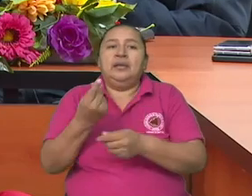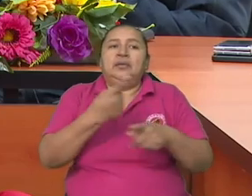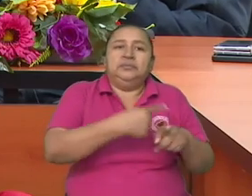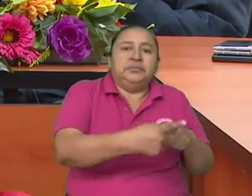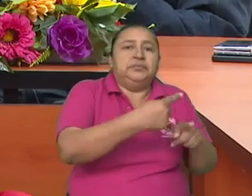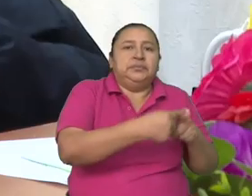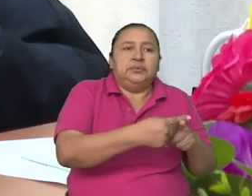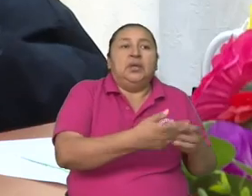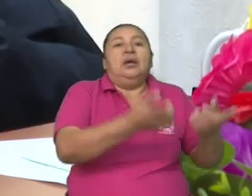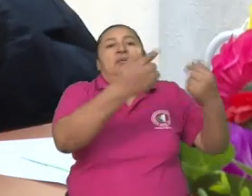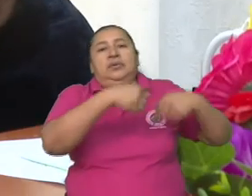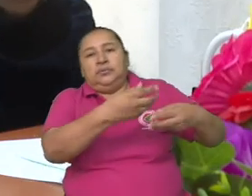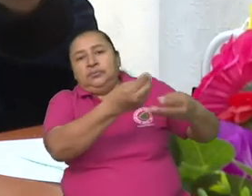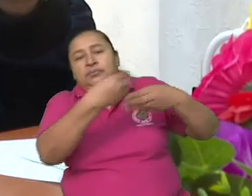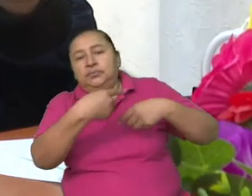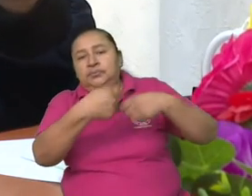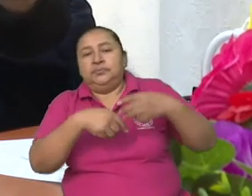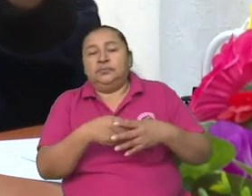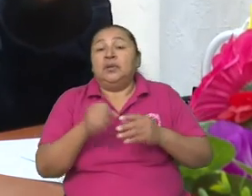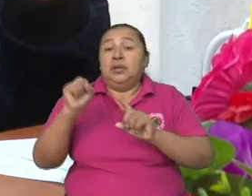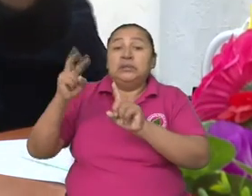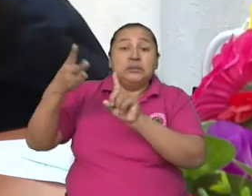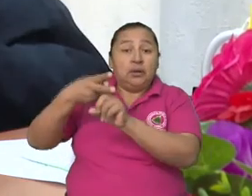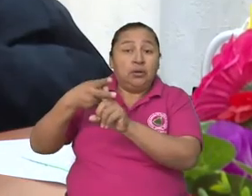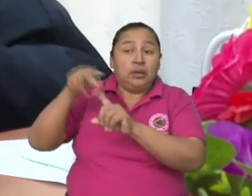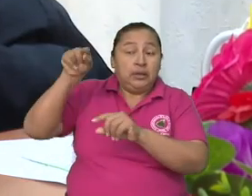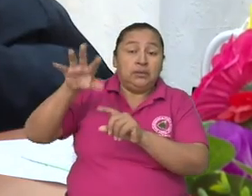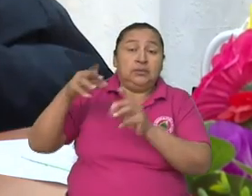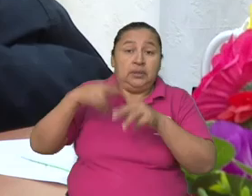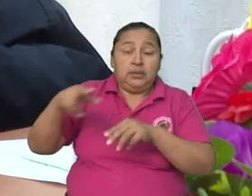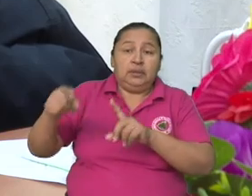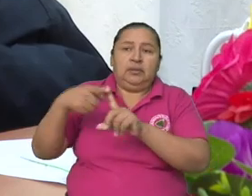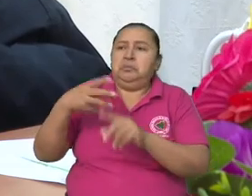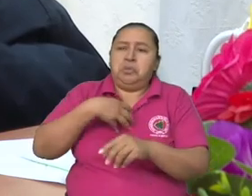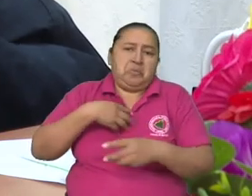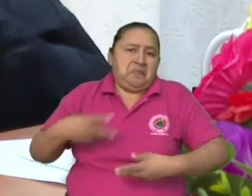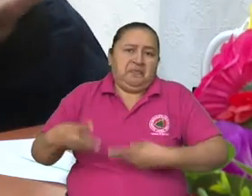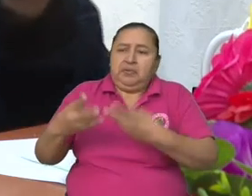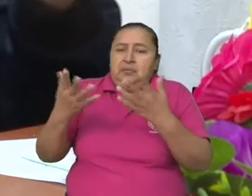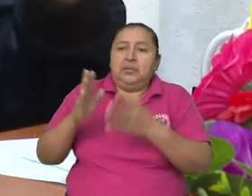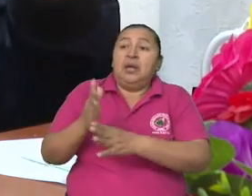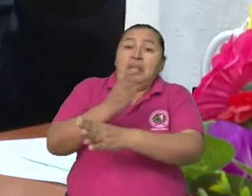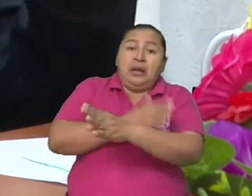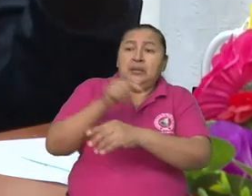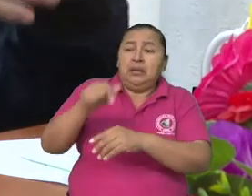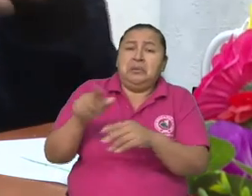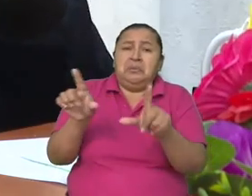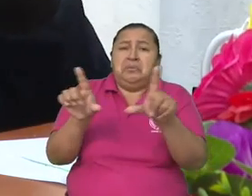ser deficitario a ser generado. Sí. El puerto San Jorge, un puerto autosuficiente, que antes era ahí un